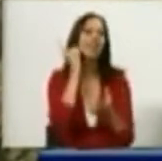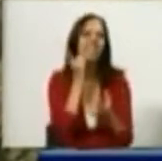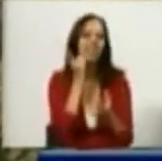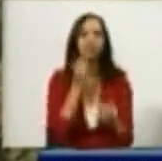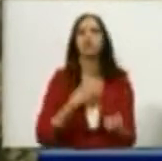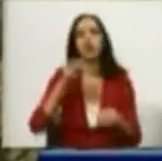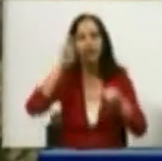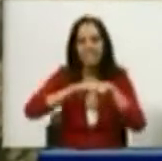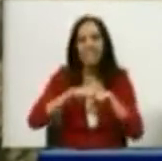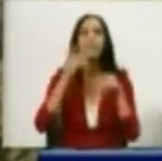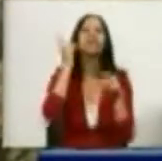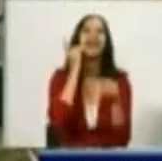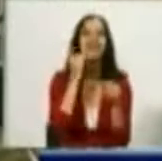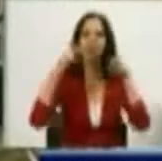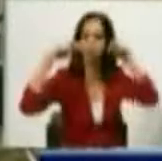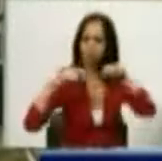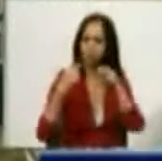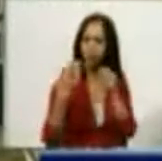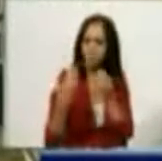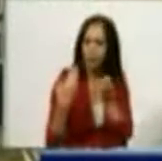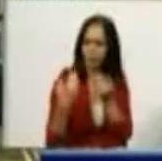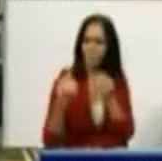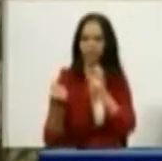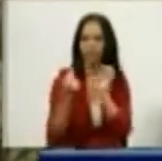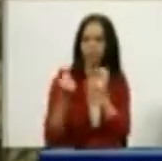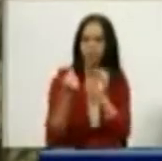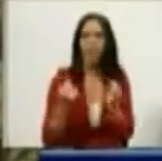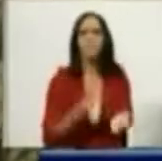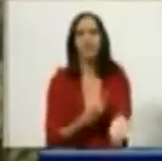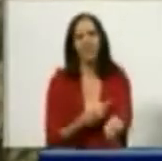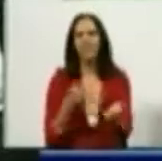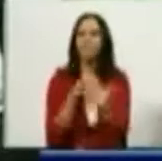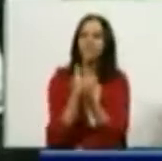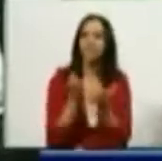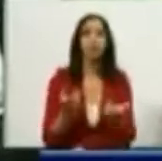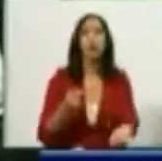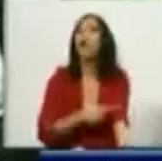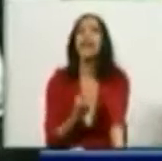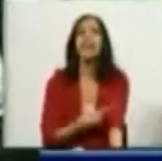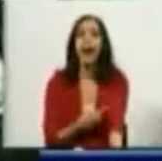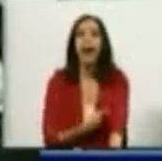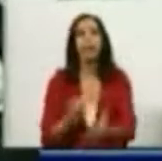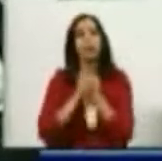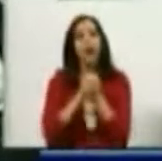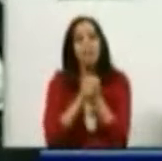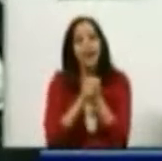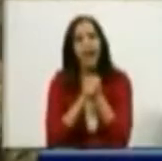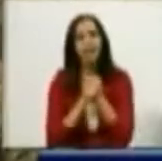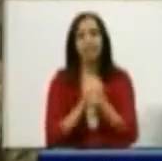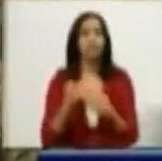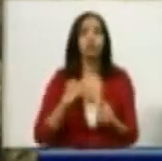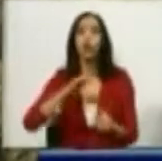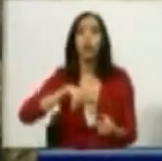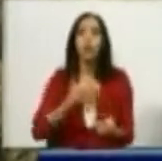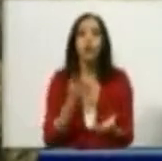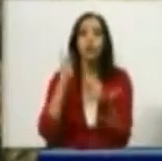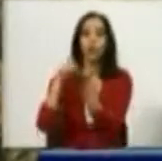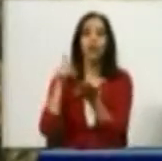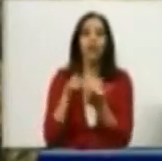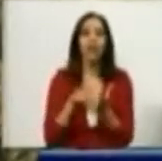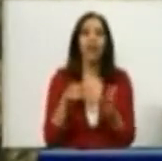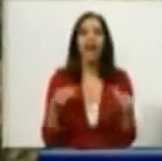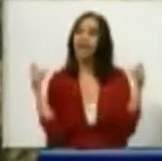sentarme con Darío vivas y decirle mire hermano está pasando esto somos hermanos somos camaradas yo no puedo ir después